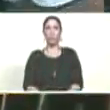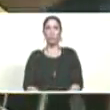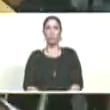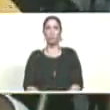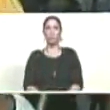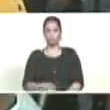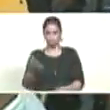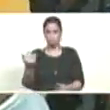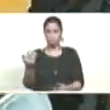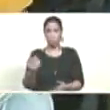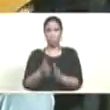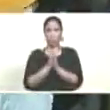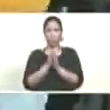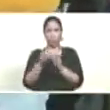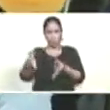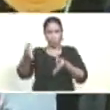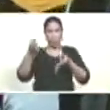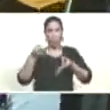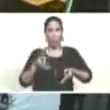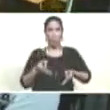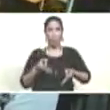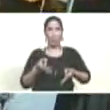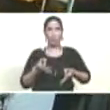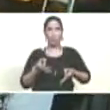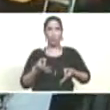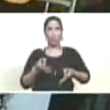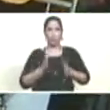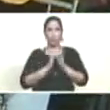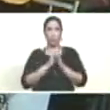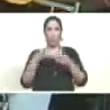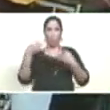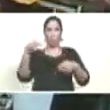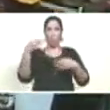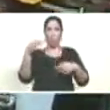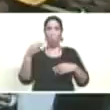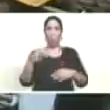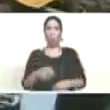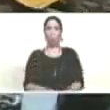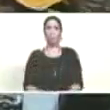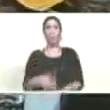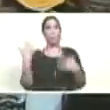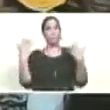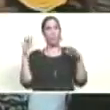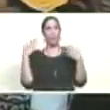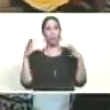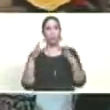Bueno, tráemelo, Escalona. Escalona, dale, de Biscucuy. Un aplauso a Biscucuy.